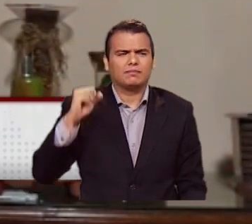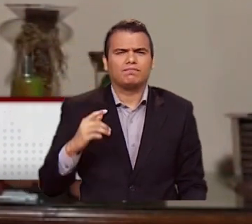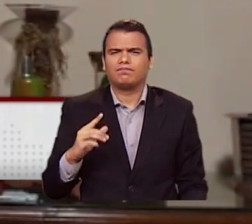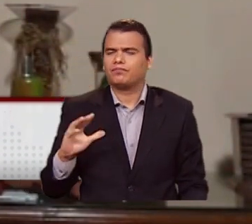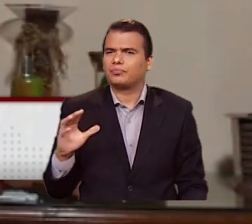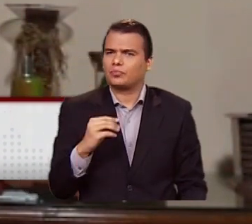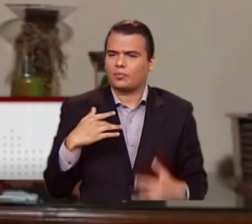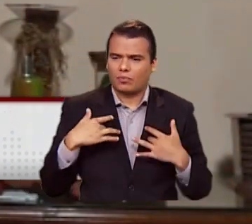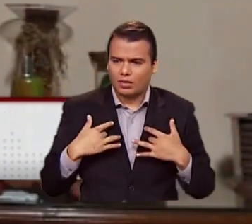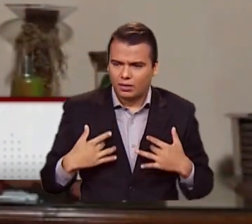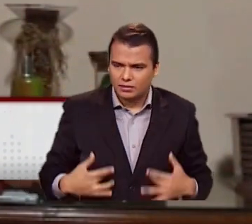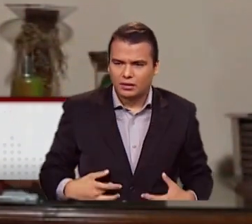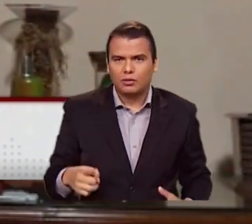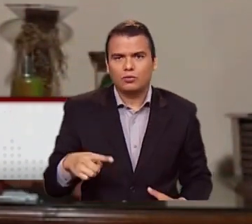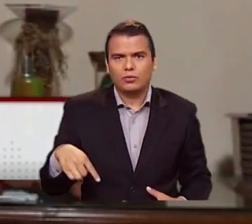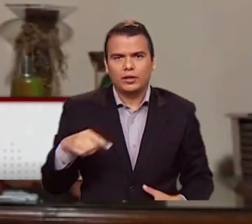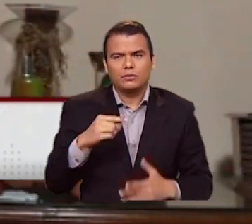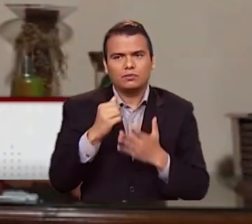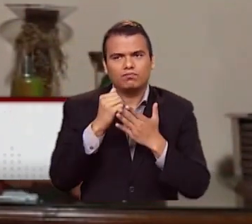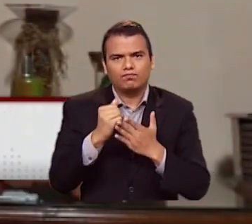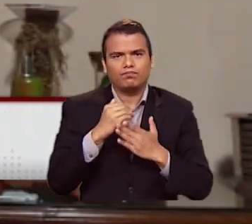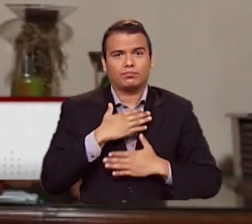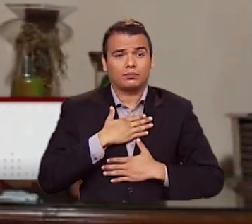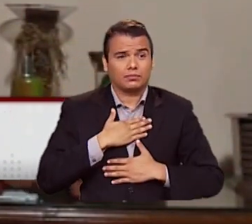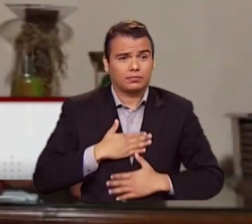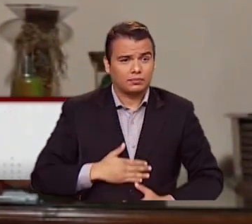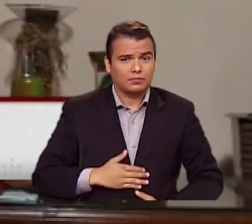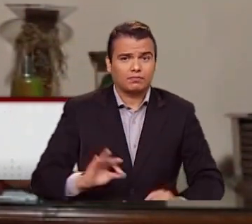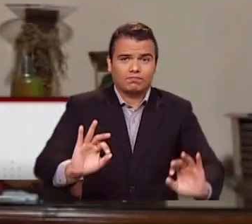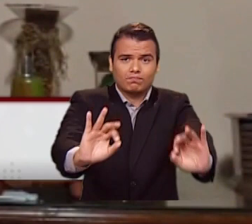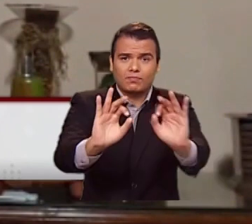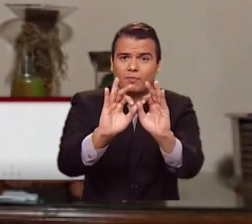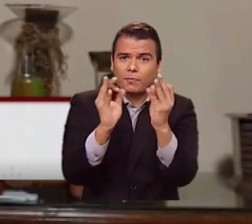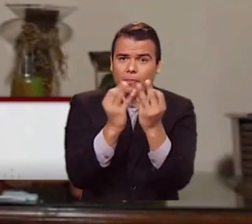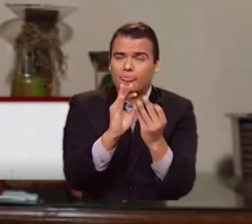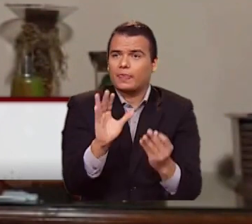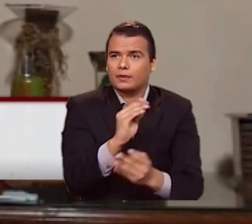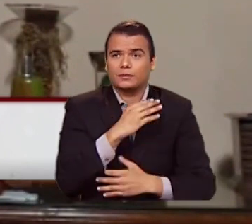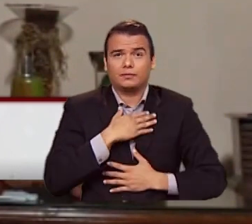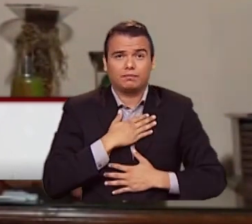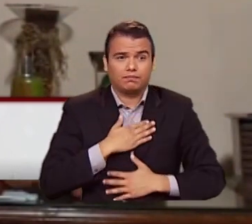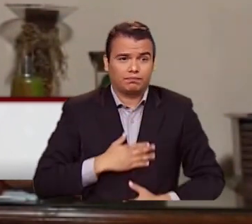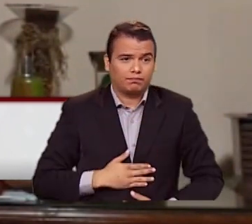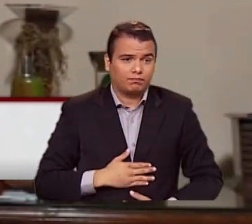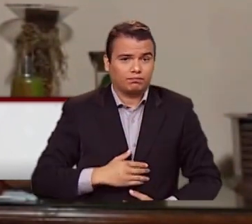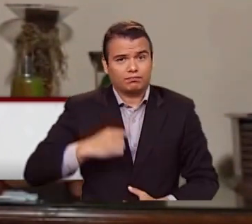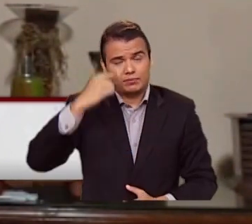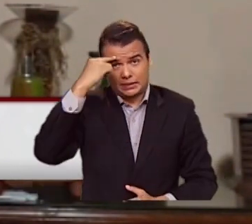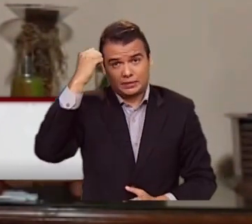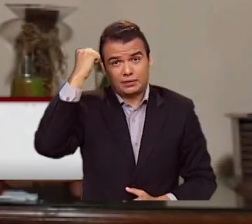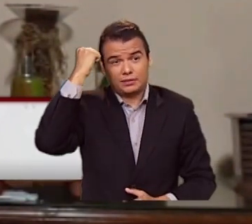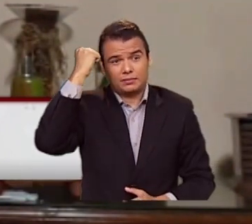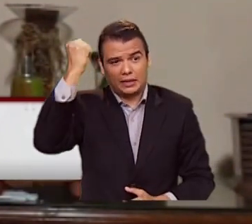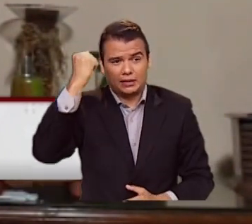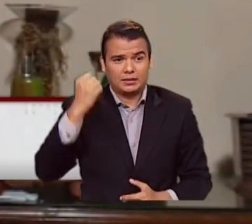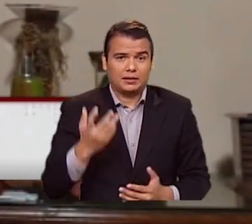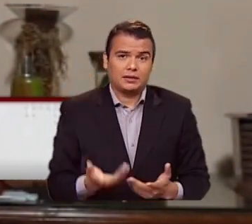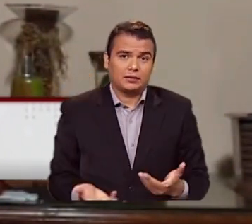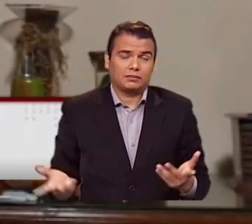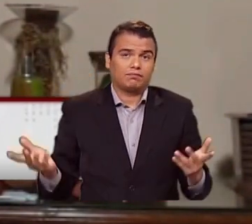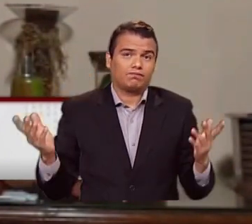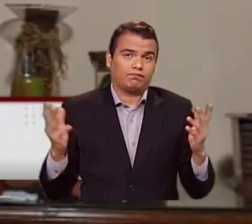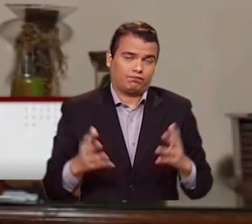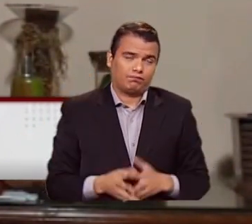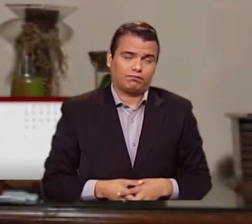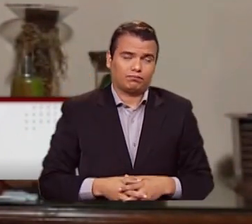la tranquilidad de todos nosotros, de las familias, de cada una de ellas. El estar dentro del